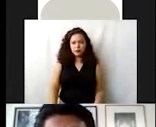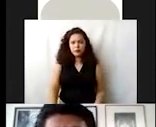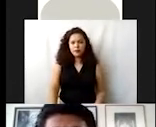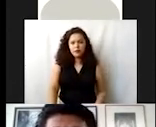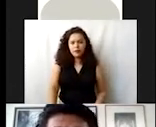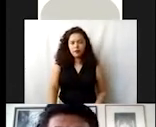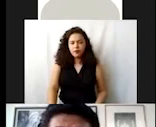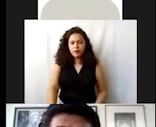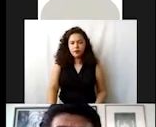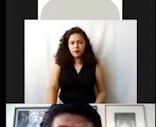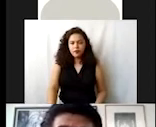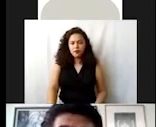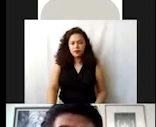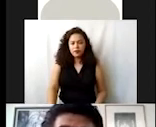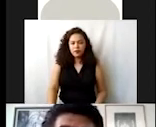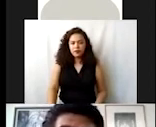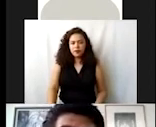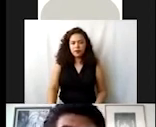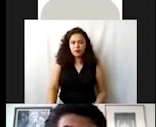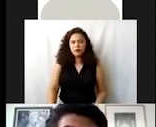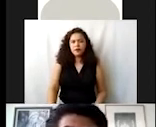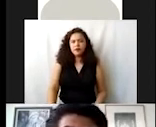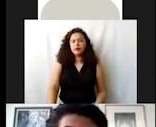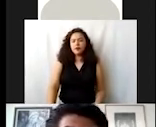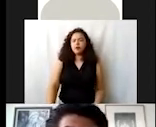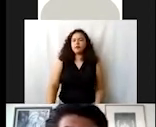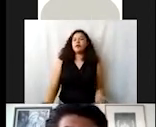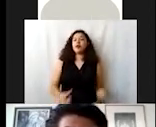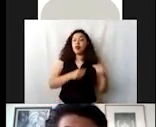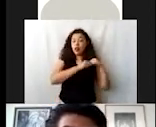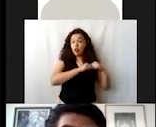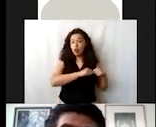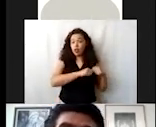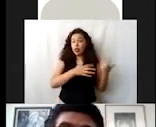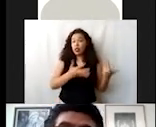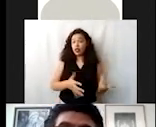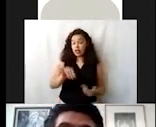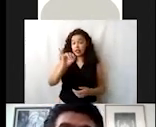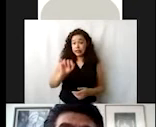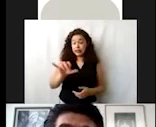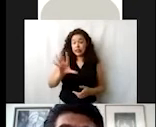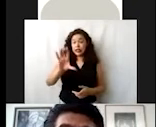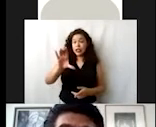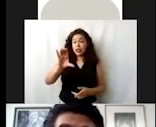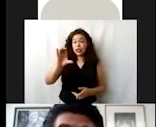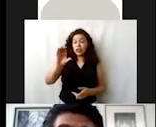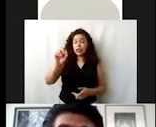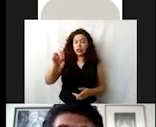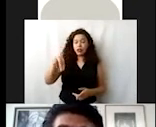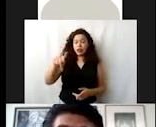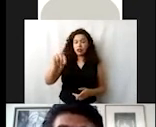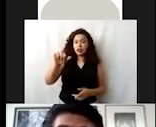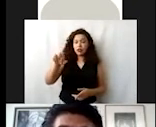La autoridad está considerando como una afirmativa de que el contribuyente se opone a que